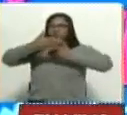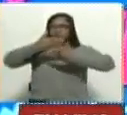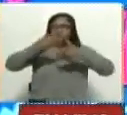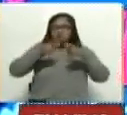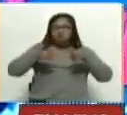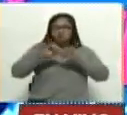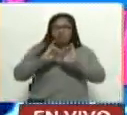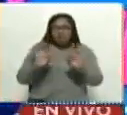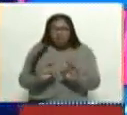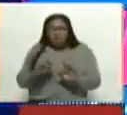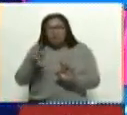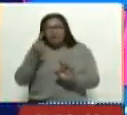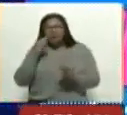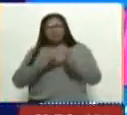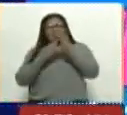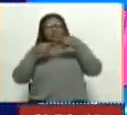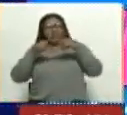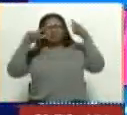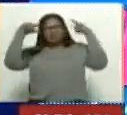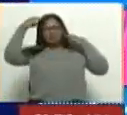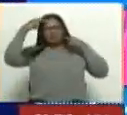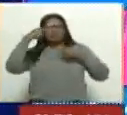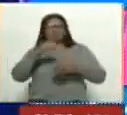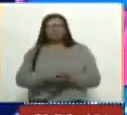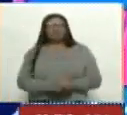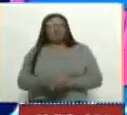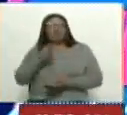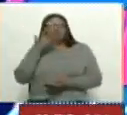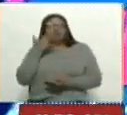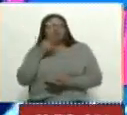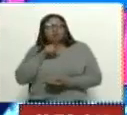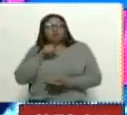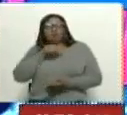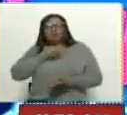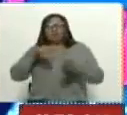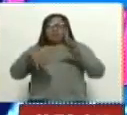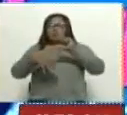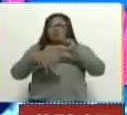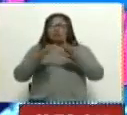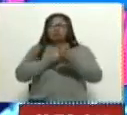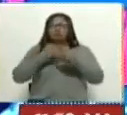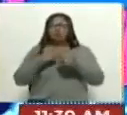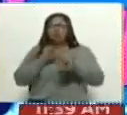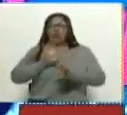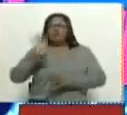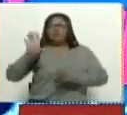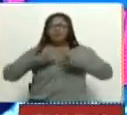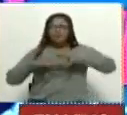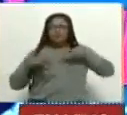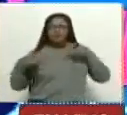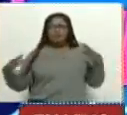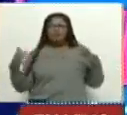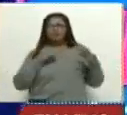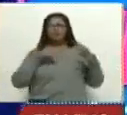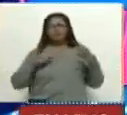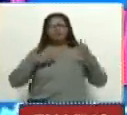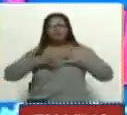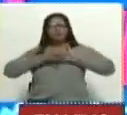eso es el comandante Chávez en el caso latinoamericano el comandante Chávez es la patria grande es la unidad